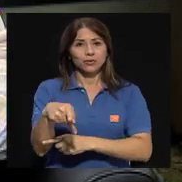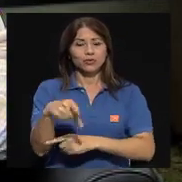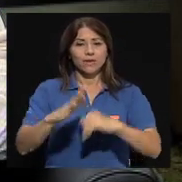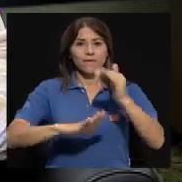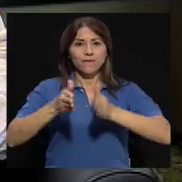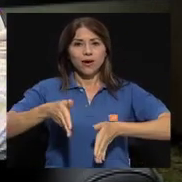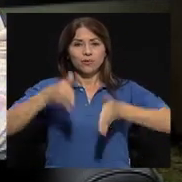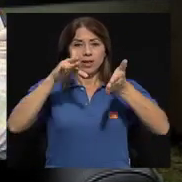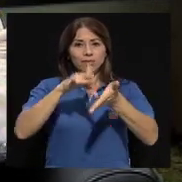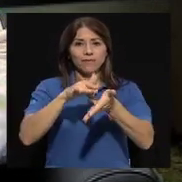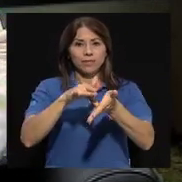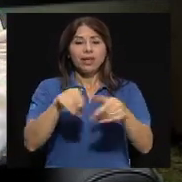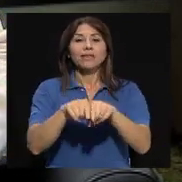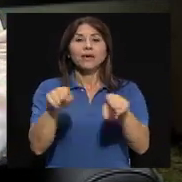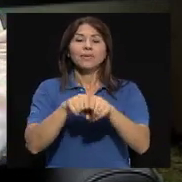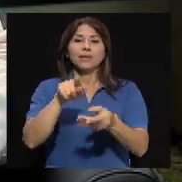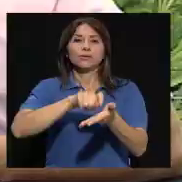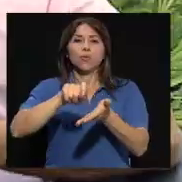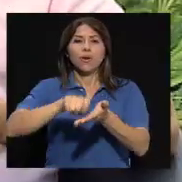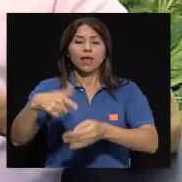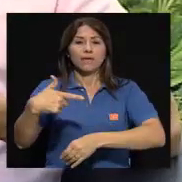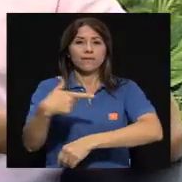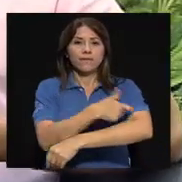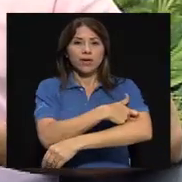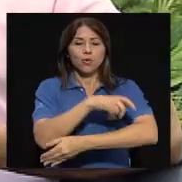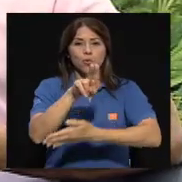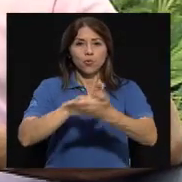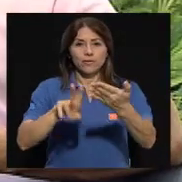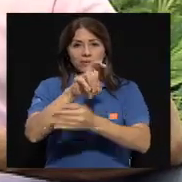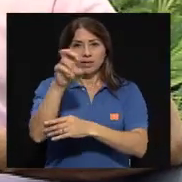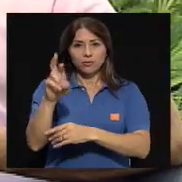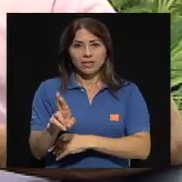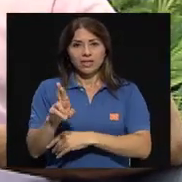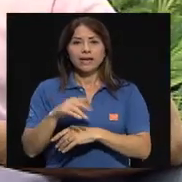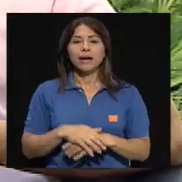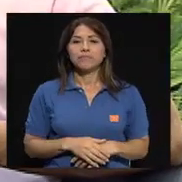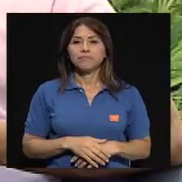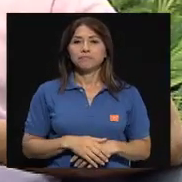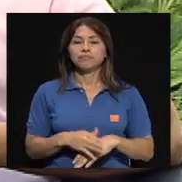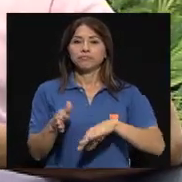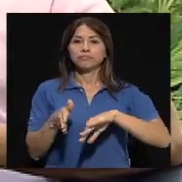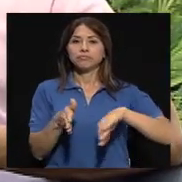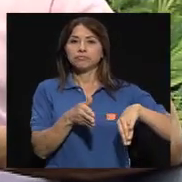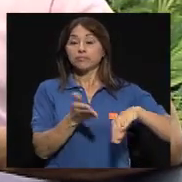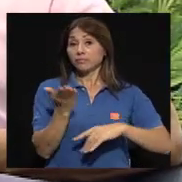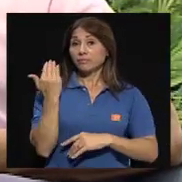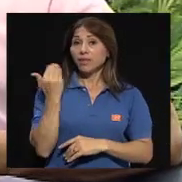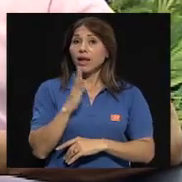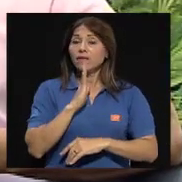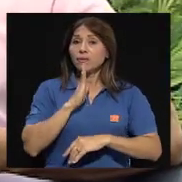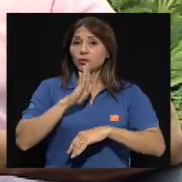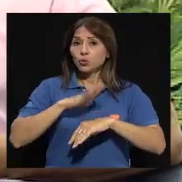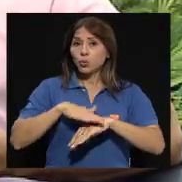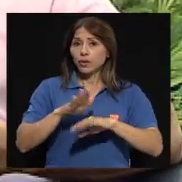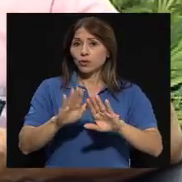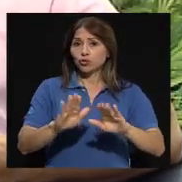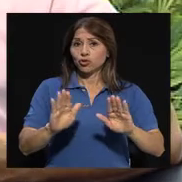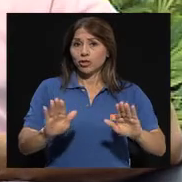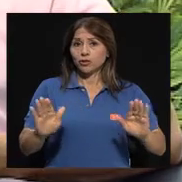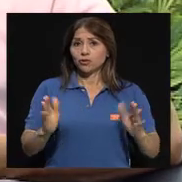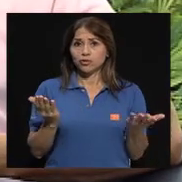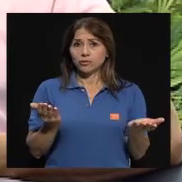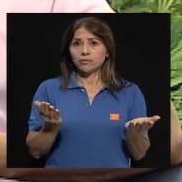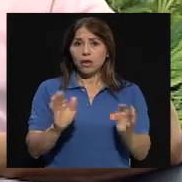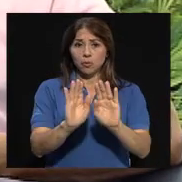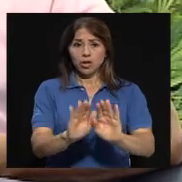de la Escuela de Enfermería de la Universidad de Costa Rica. Don Cristóbal, en el segmento pasado conversábamos de los niños, porque son